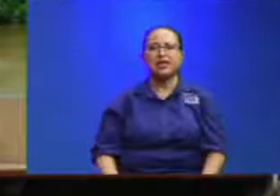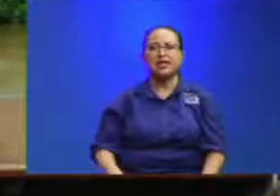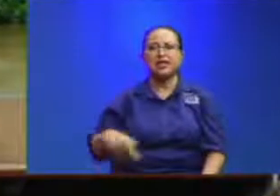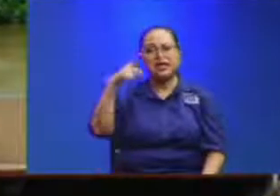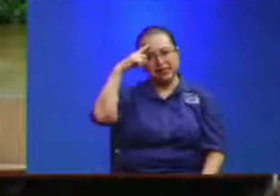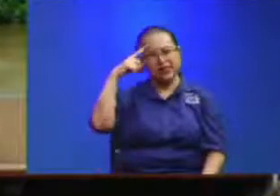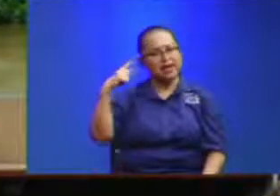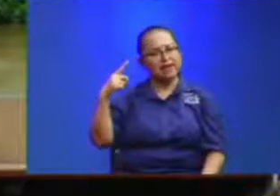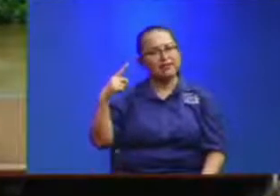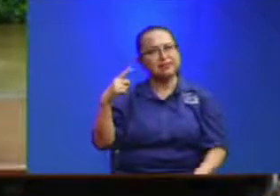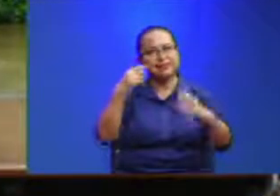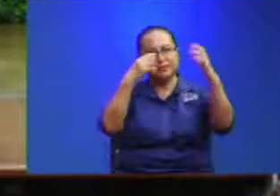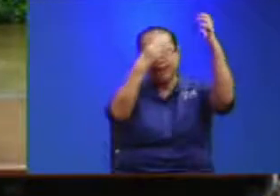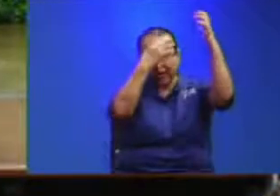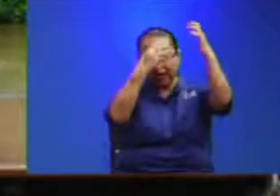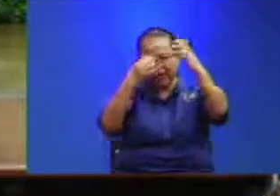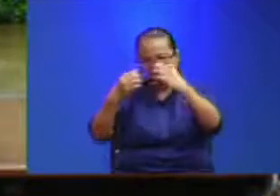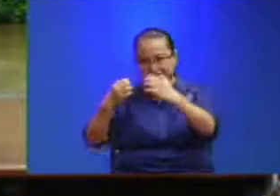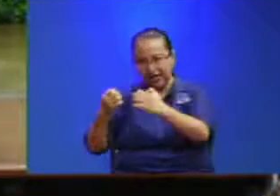elías